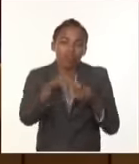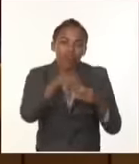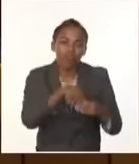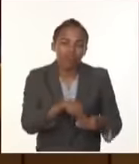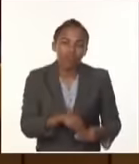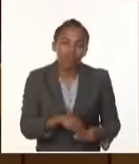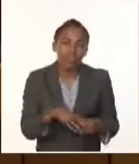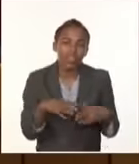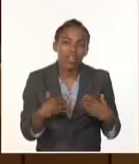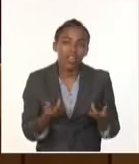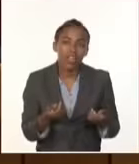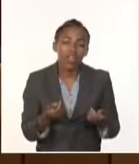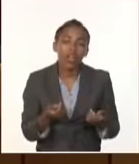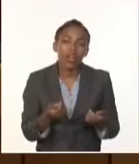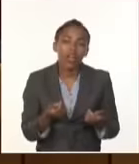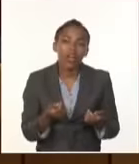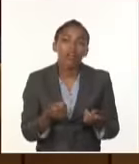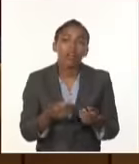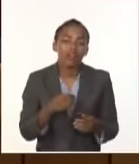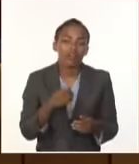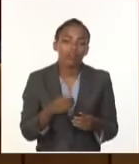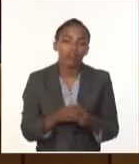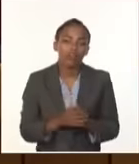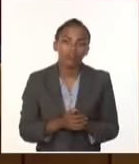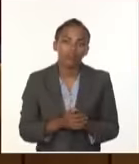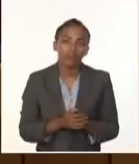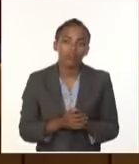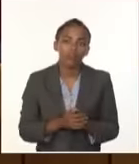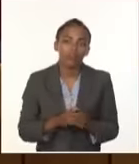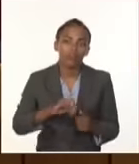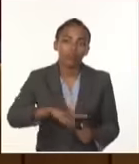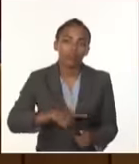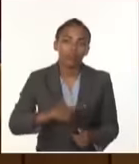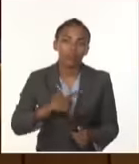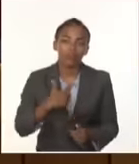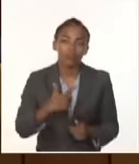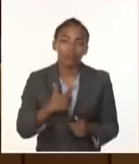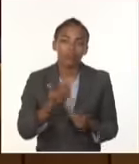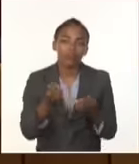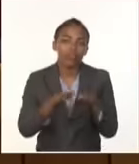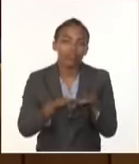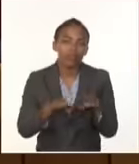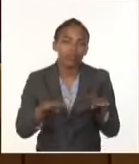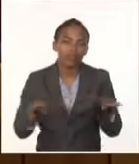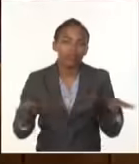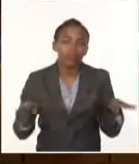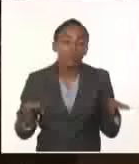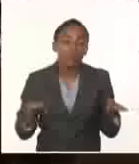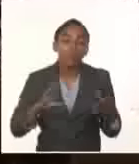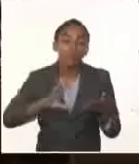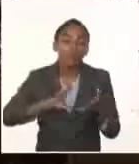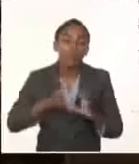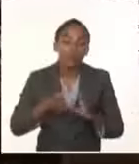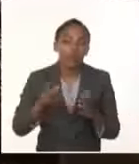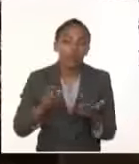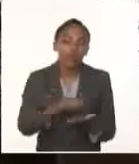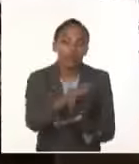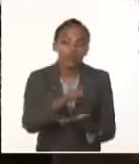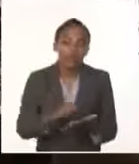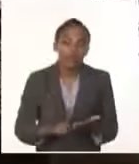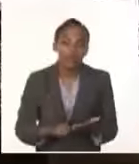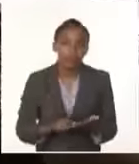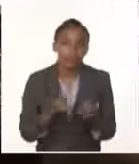productos pseudoculturales a través de los cuales se busca imponer y normalizar un modelo de sociedad centrado en el